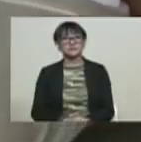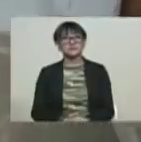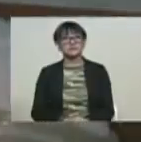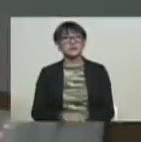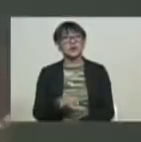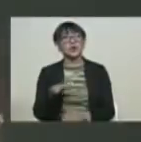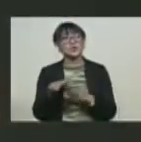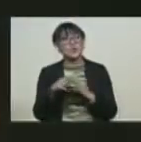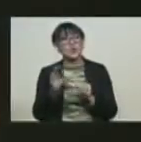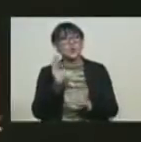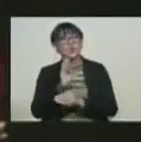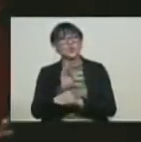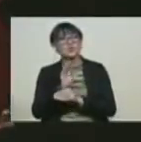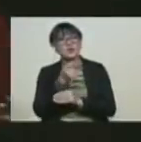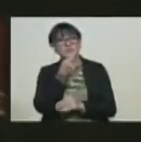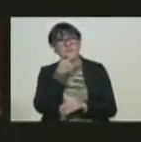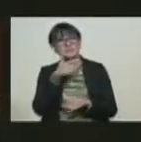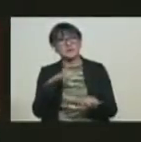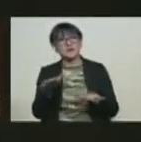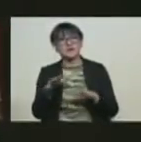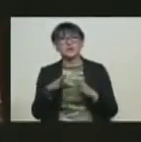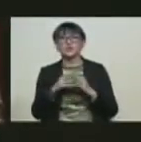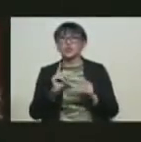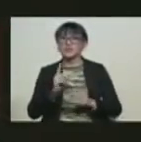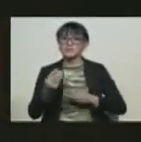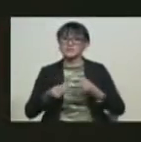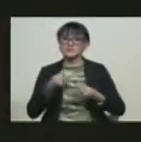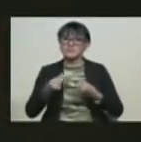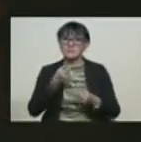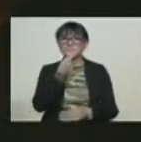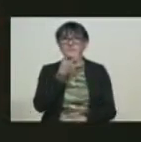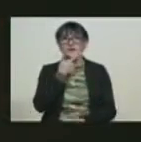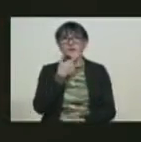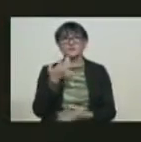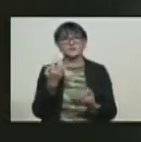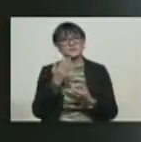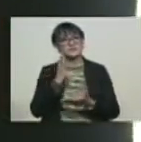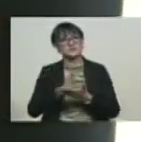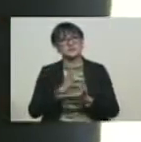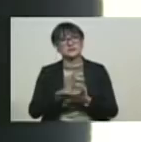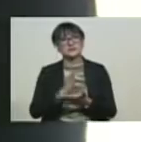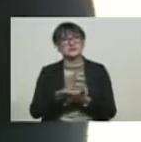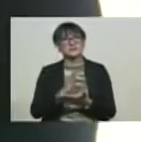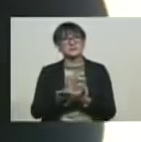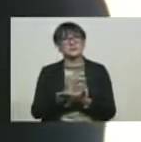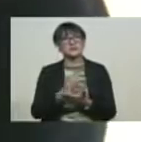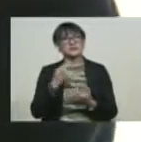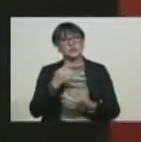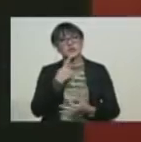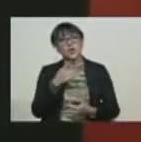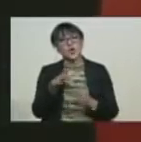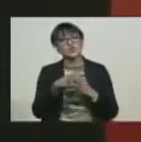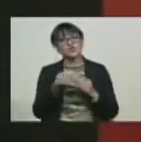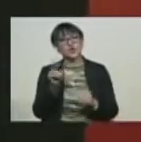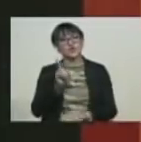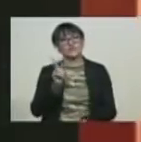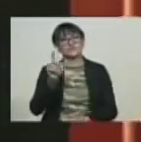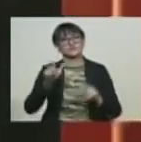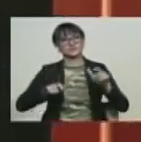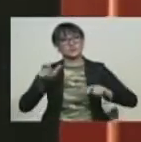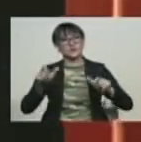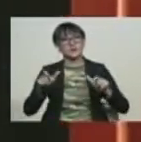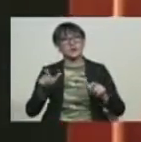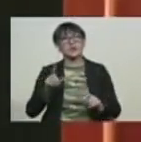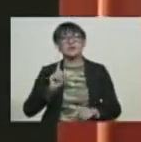el cuidado de la restauración bella. Todo hay que hacerlo bello, todo hay que hacerlo bien, siempre. Eso se lo digo a toda Venezuela. Todo